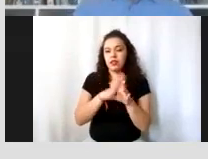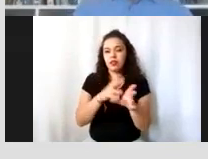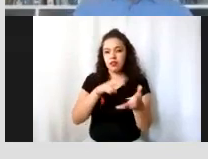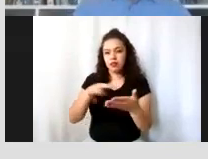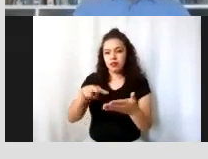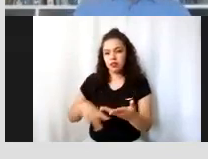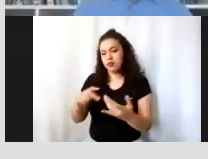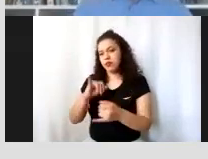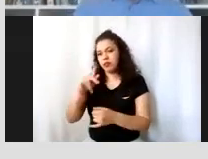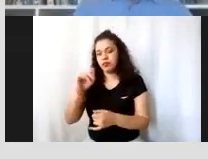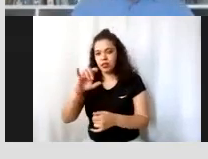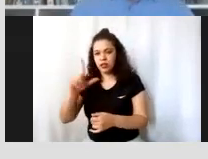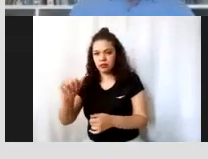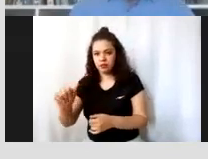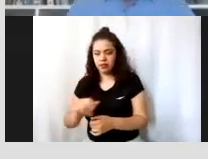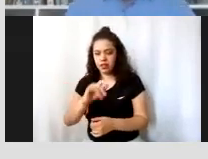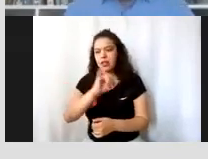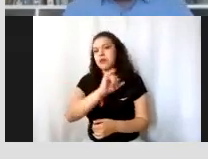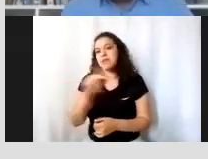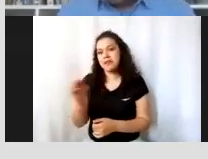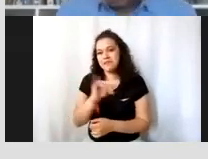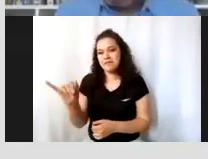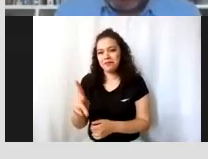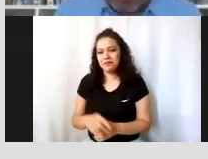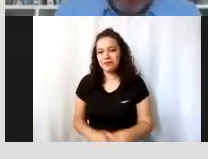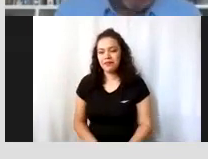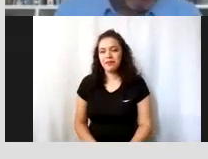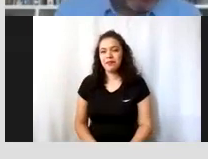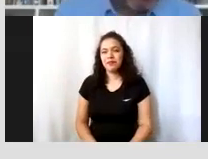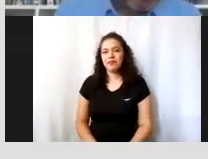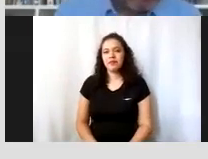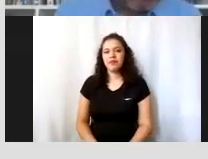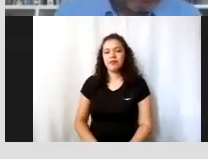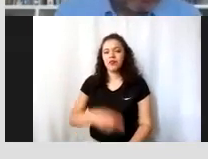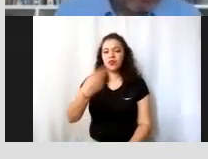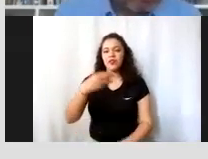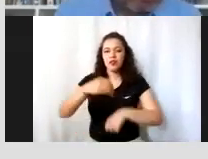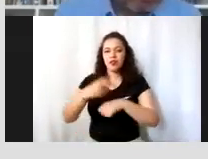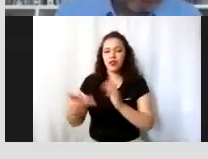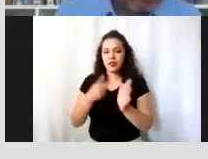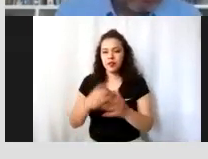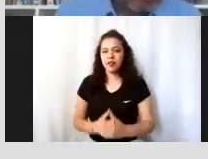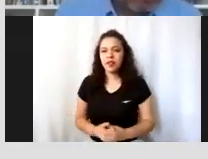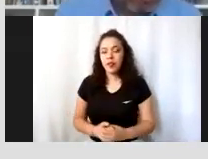del IPRIAP. Ok, ¿me repites tu nombre, compañera, por favor?